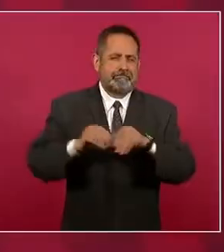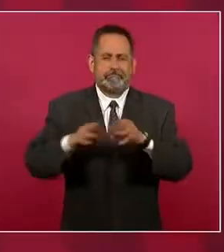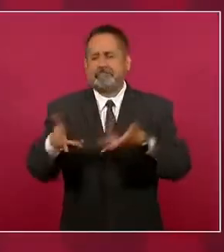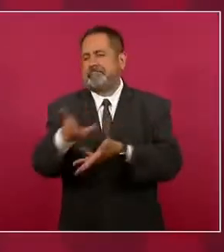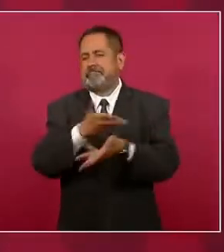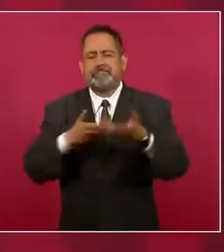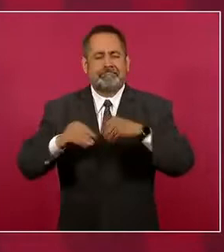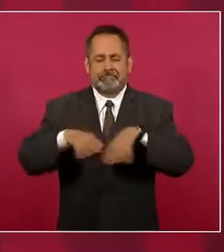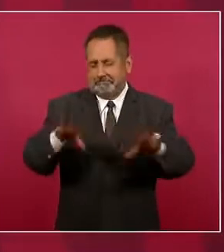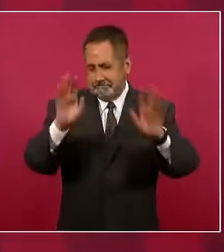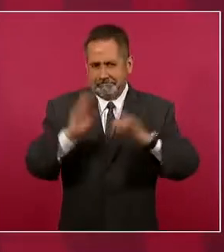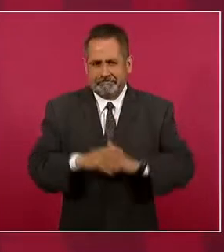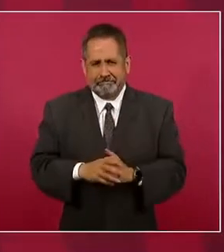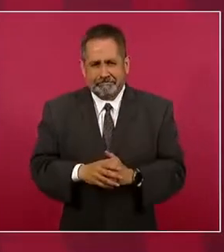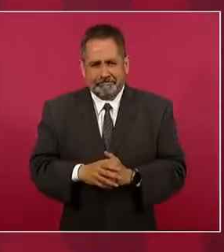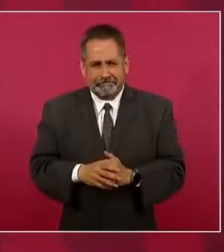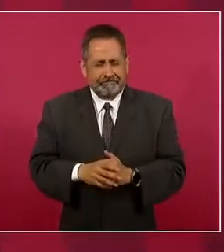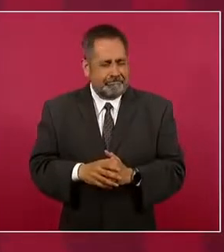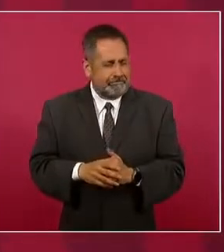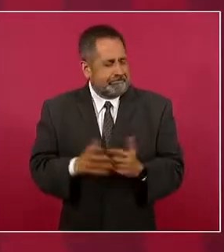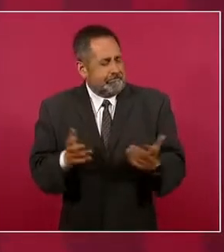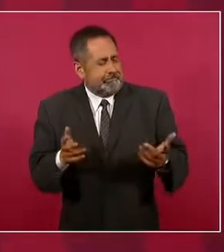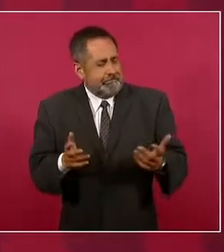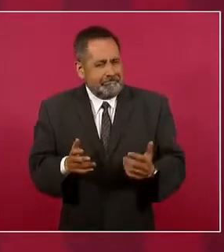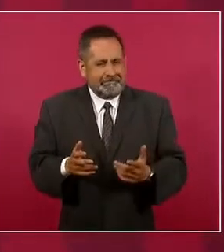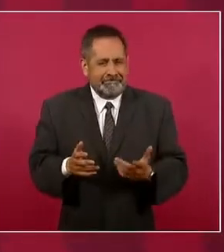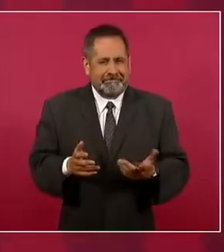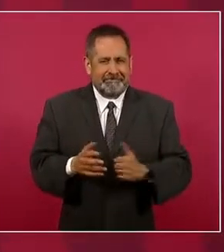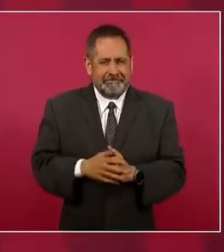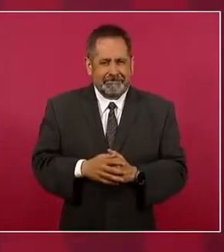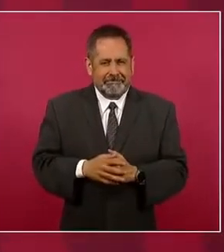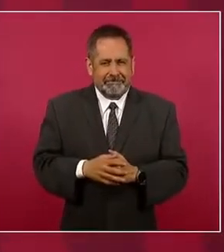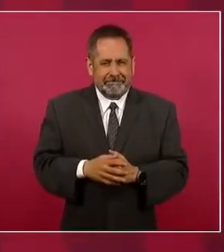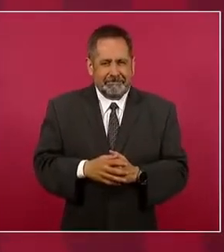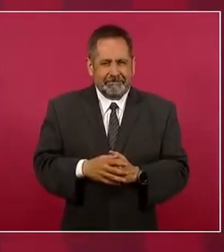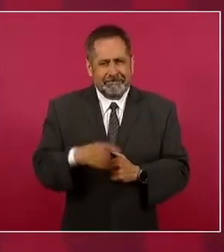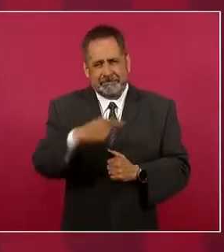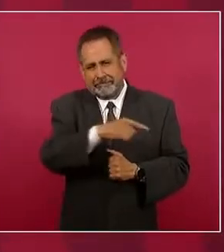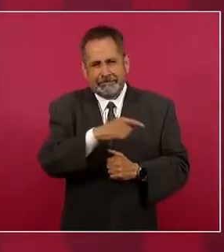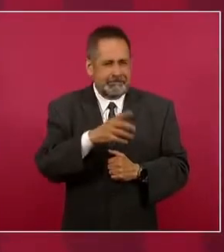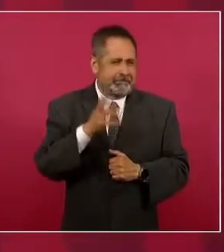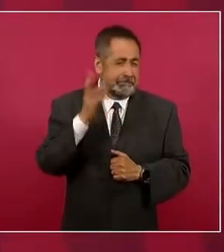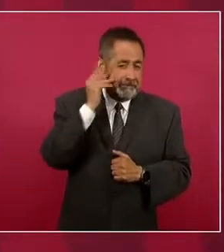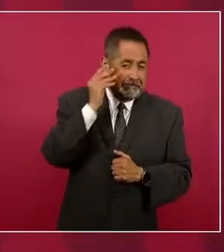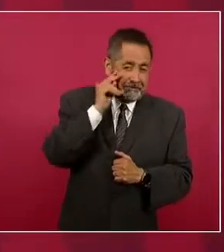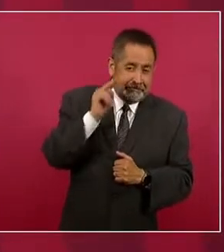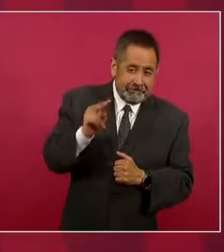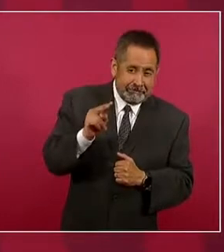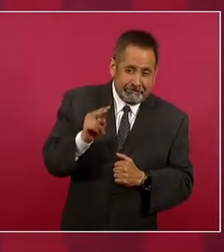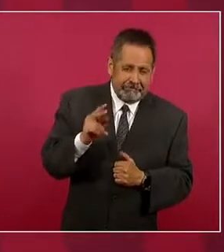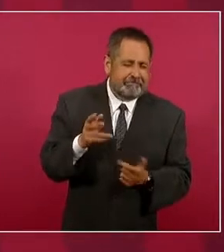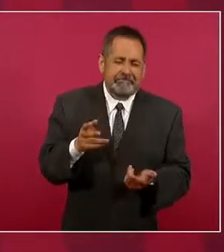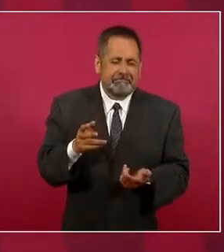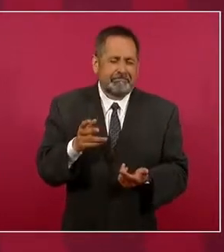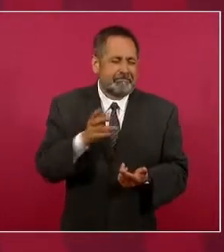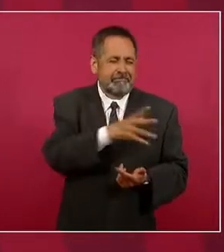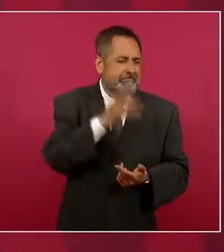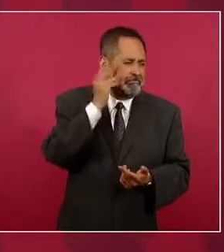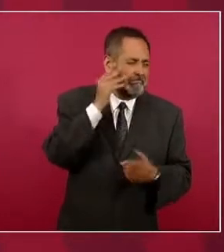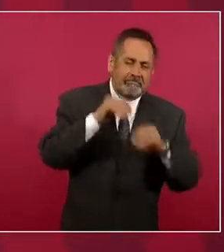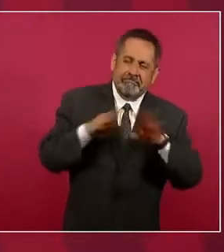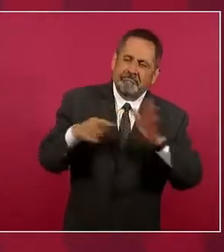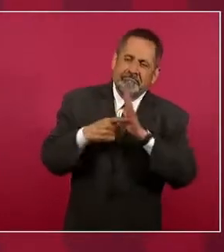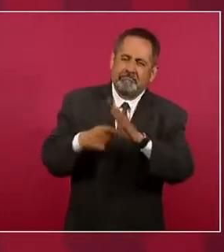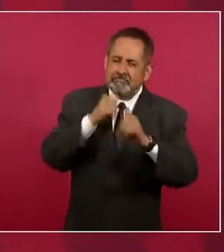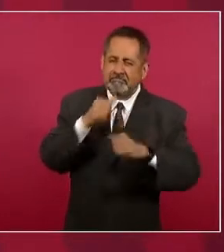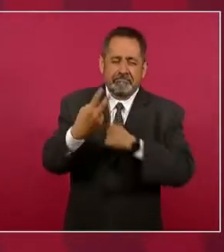pues, porque si no, ni modo que lo van a escuchar en la radio, ¿sí? O lo van a ver en